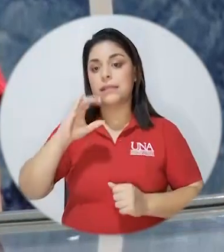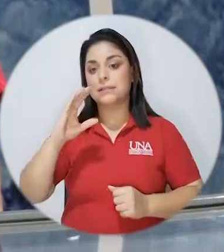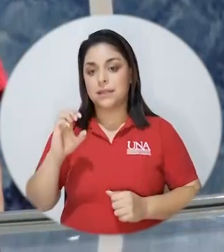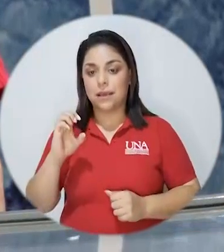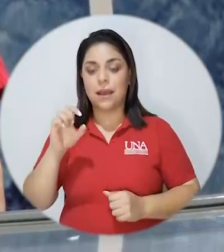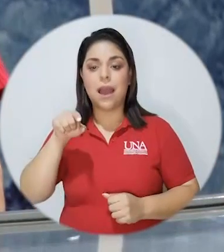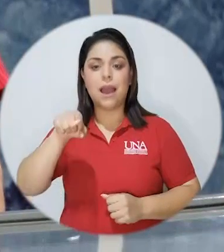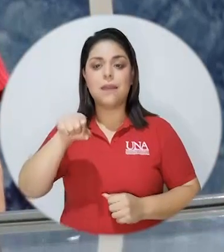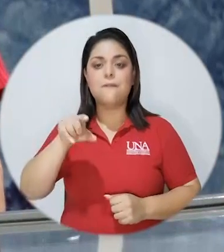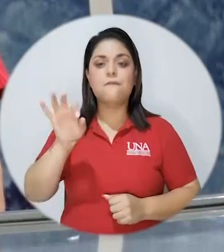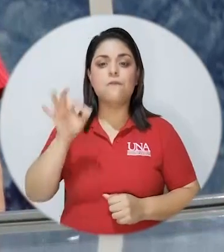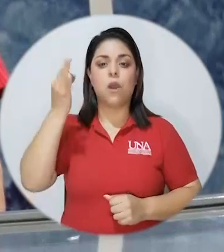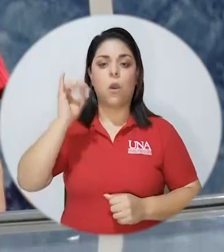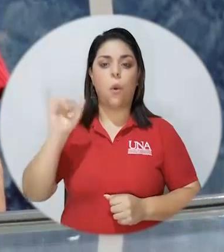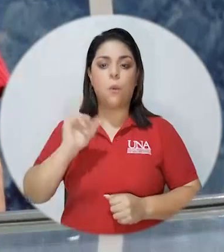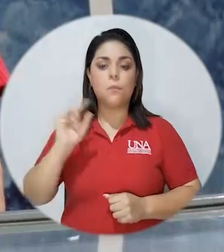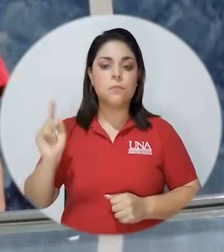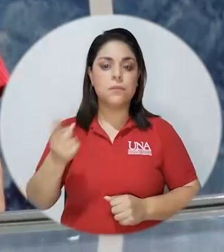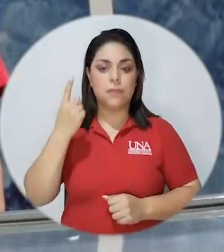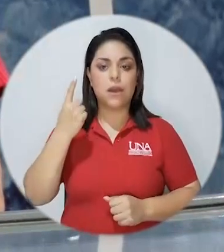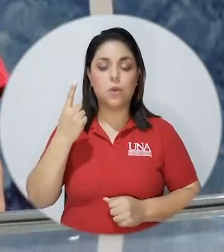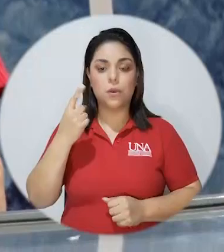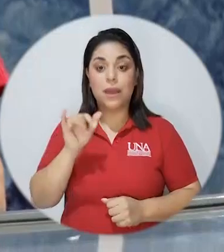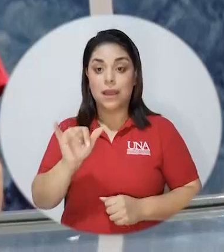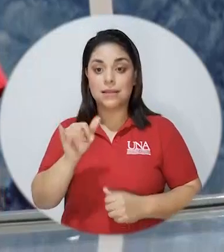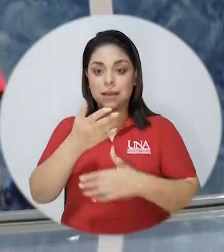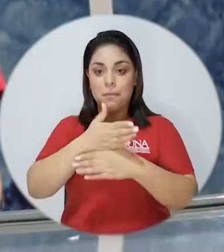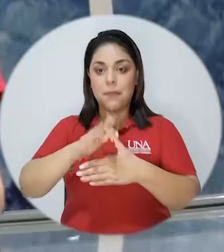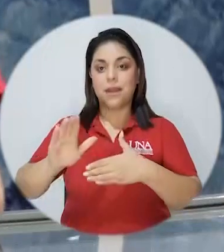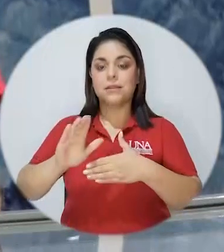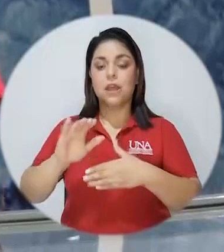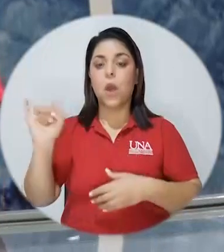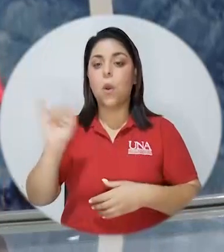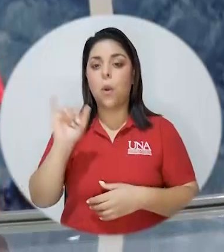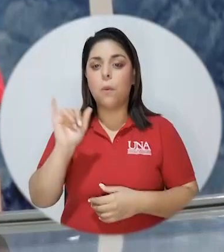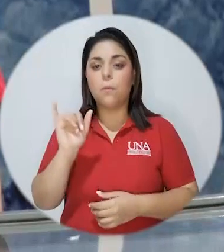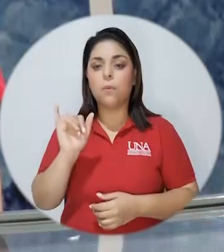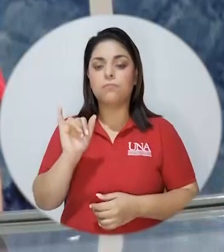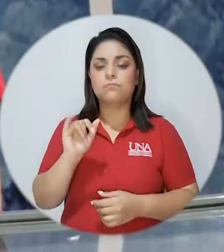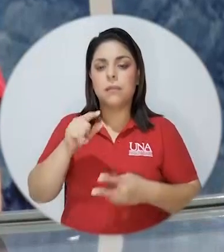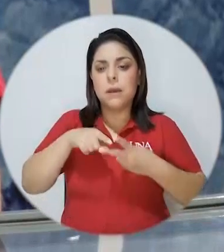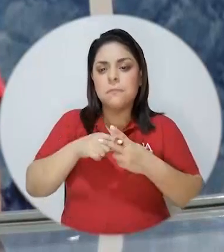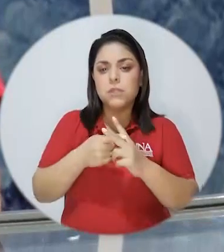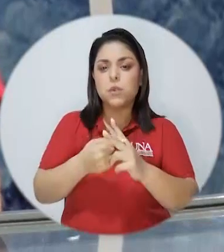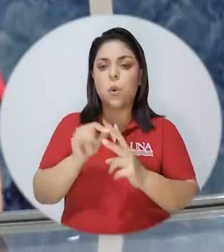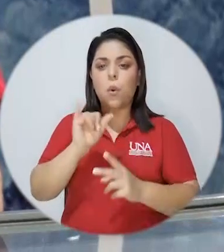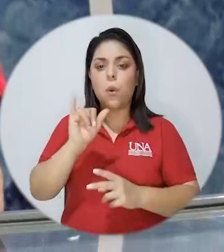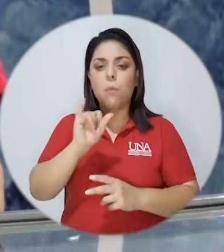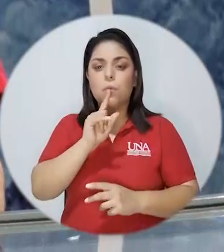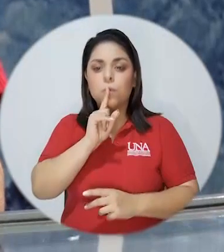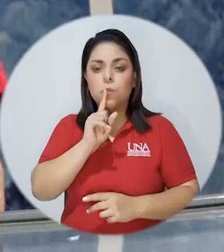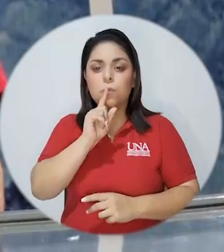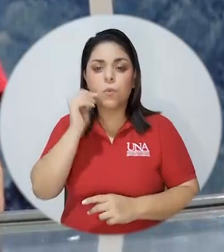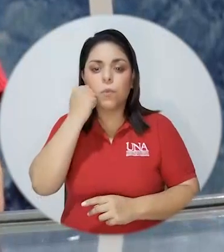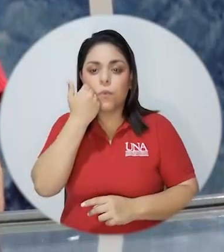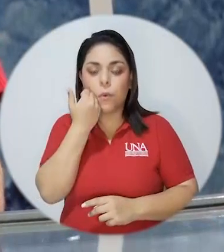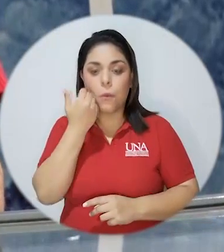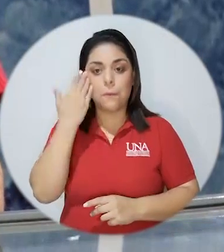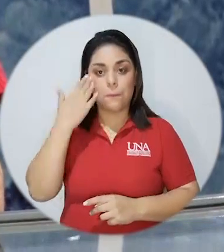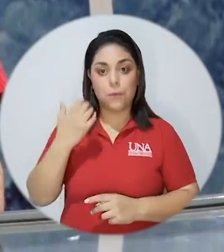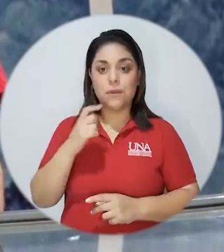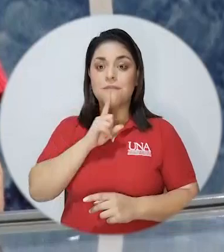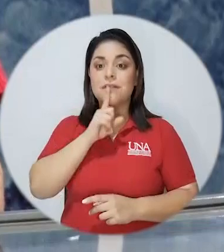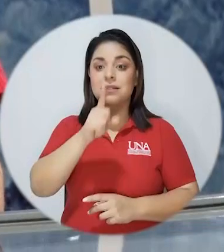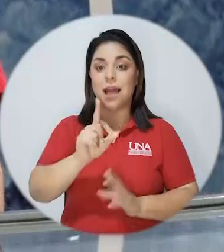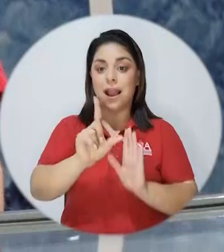año 2000 y fue como el pionero en esa parte. Pero, o sea, se fue haciendo como de una forma tal vez un poco tímida, diría yo. Tanto es así que la